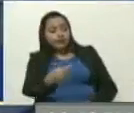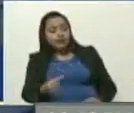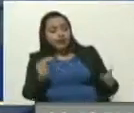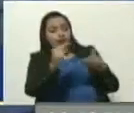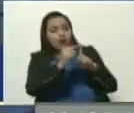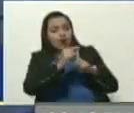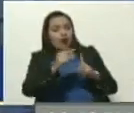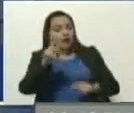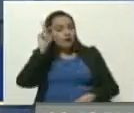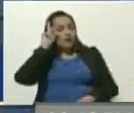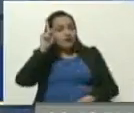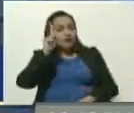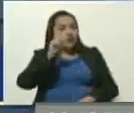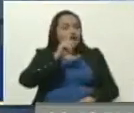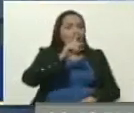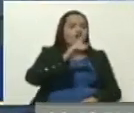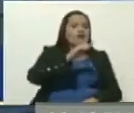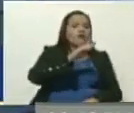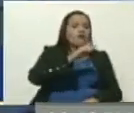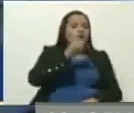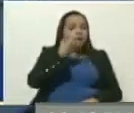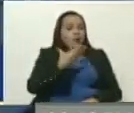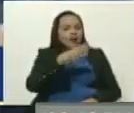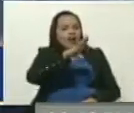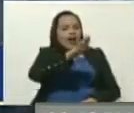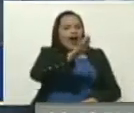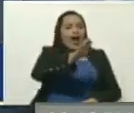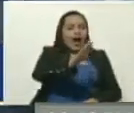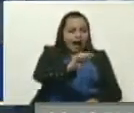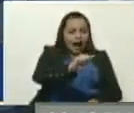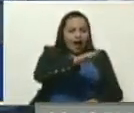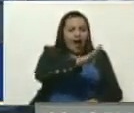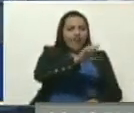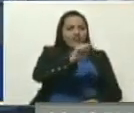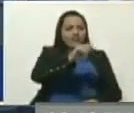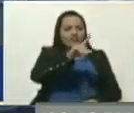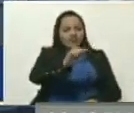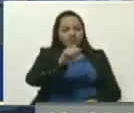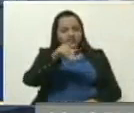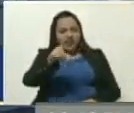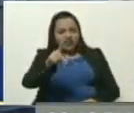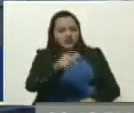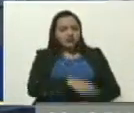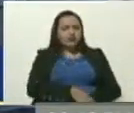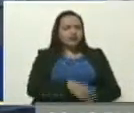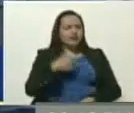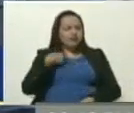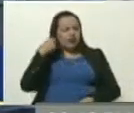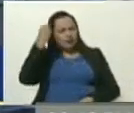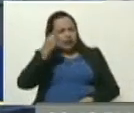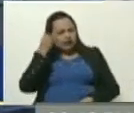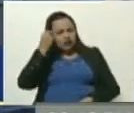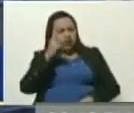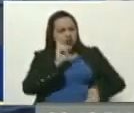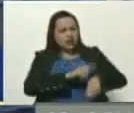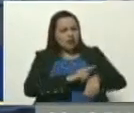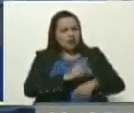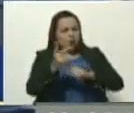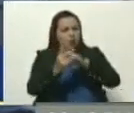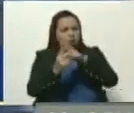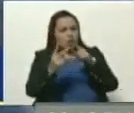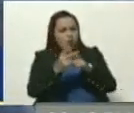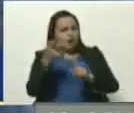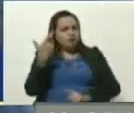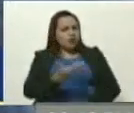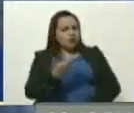Buenaventura, que también es extraordinario comunicador. Yo creo que en estos tiempos hay dos cosas fundamentales que